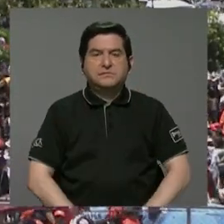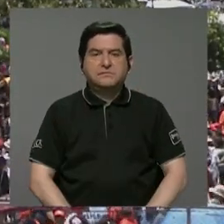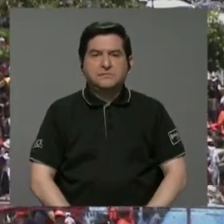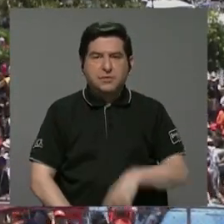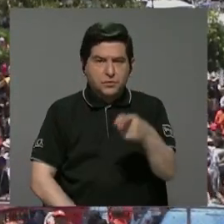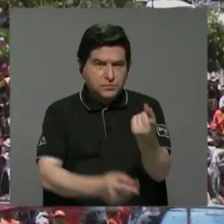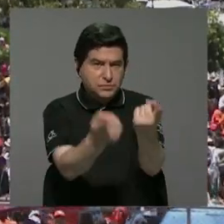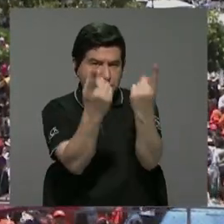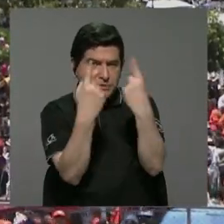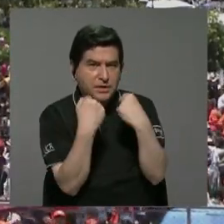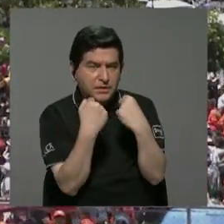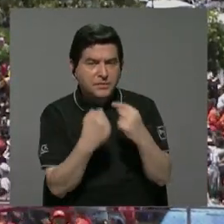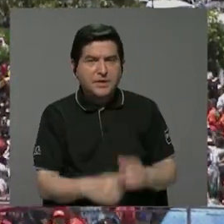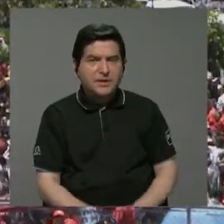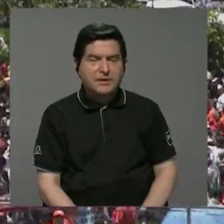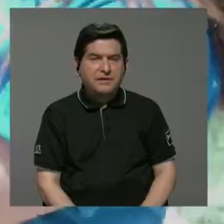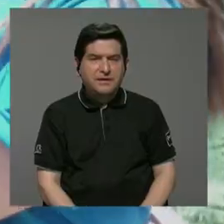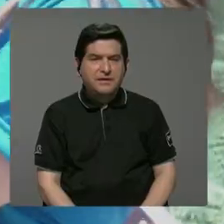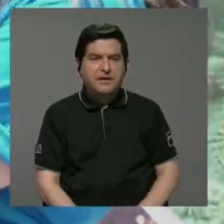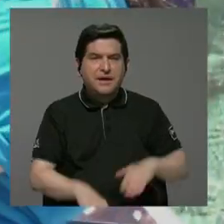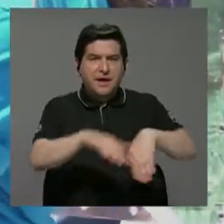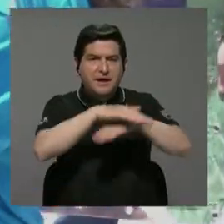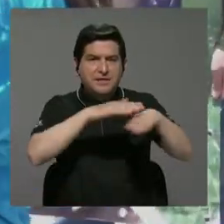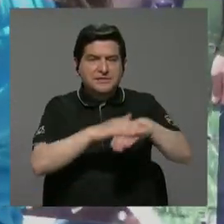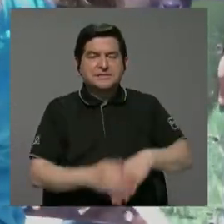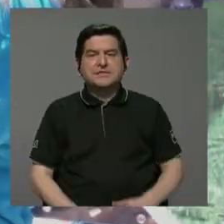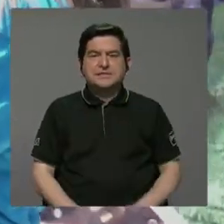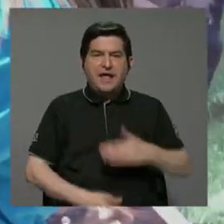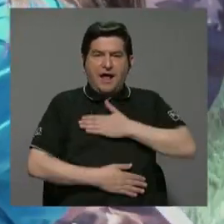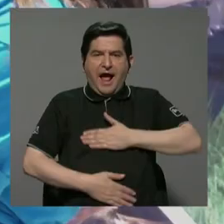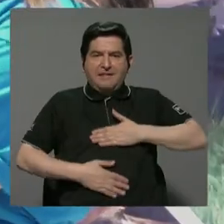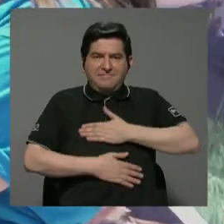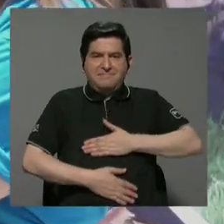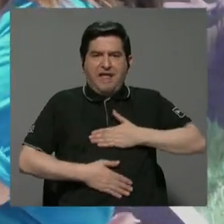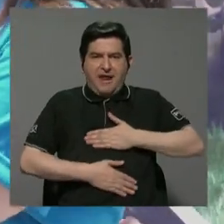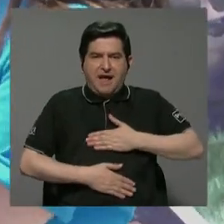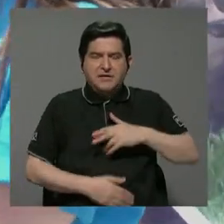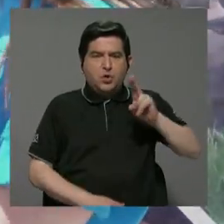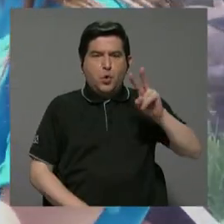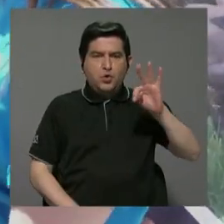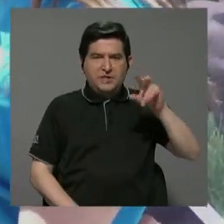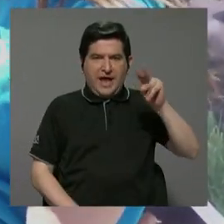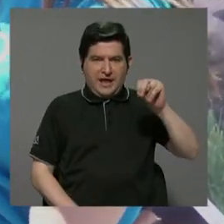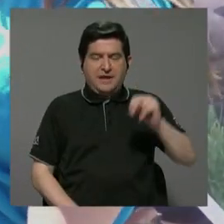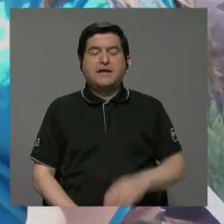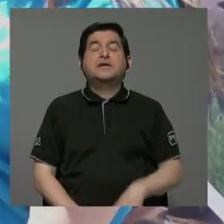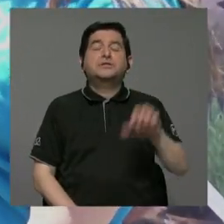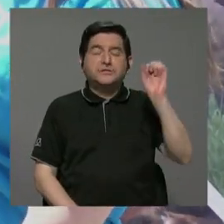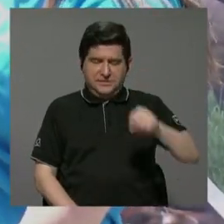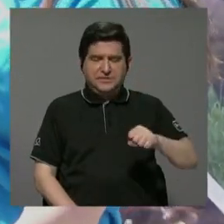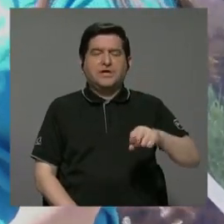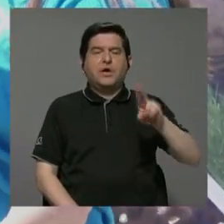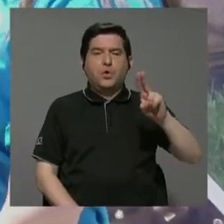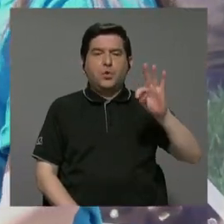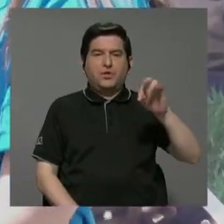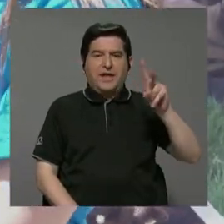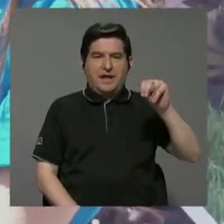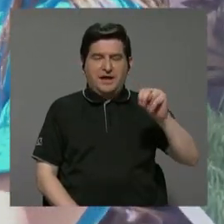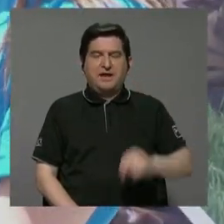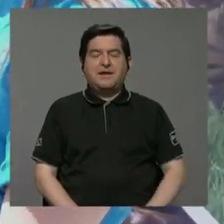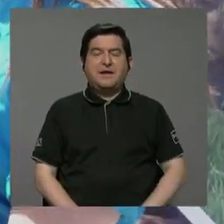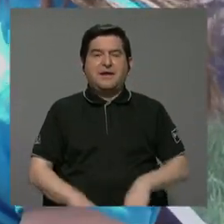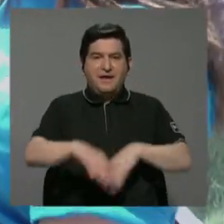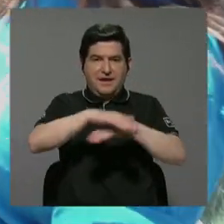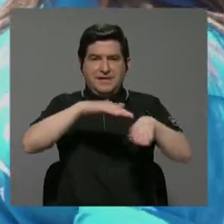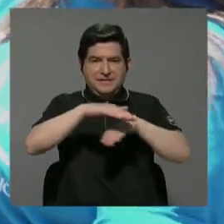Ustedes vienen de la parte de la sede de Atenas, de la UTN, de la sede de Atenas. UTN, sí, somos de la sede